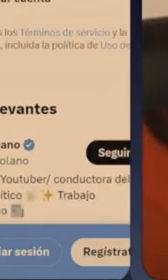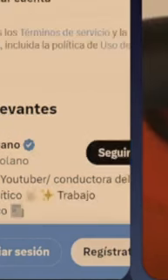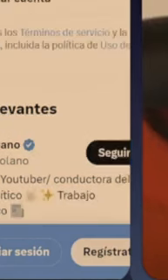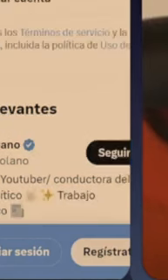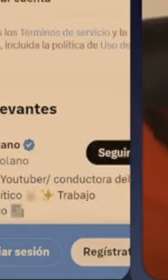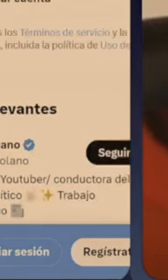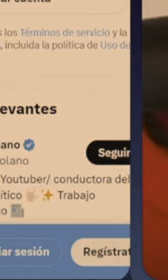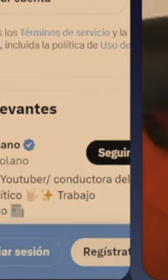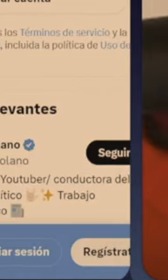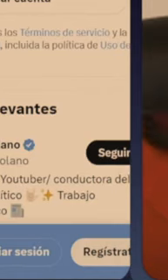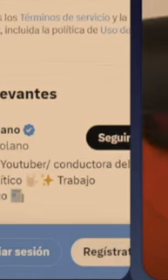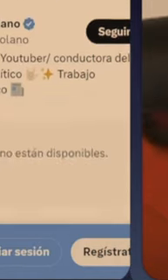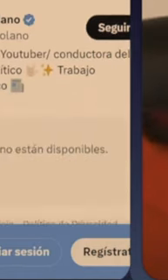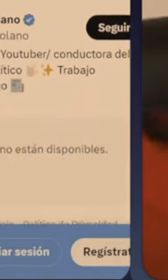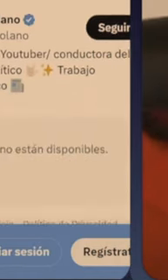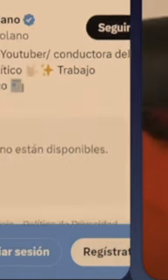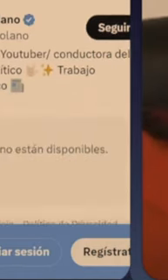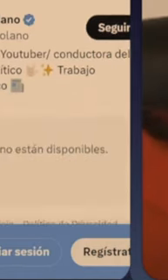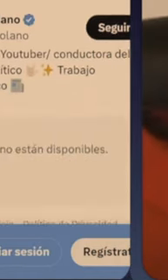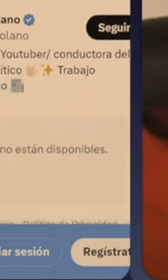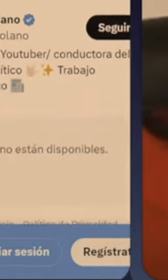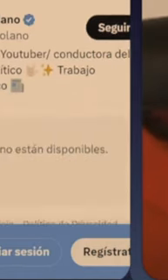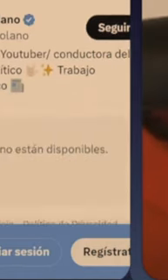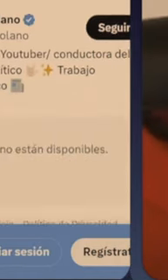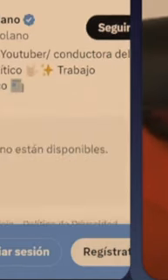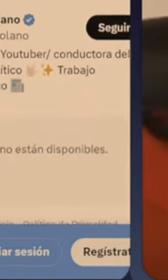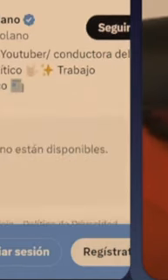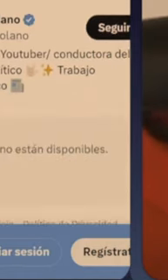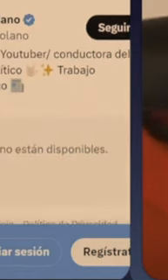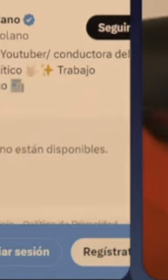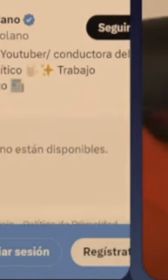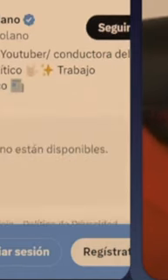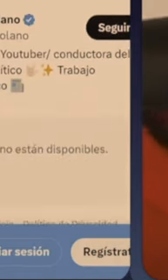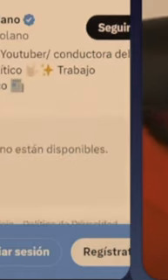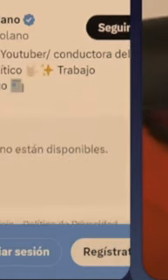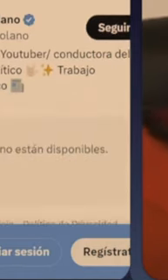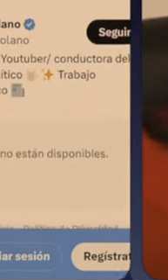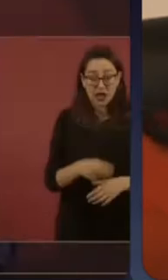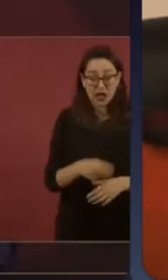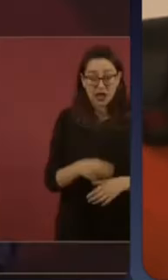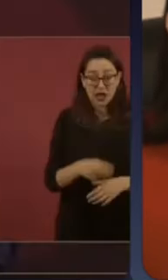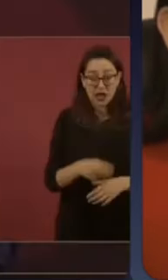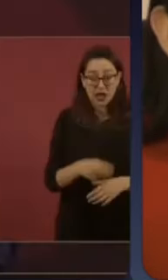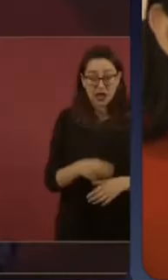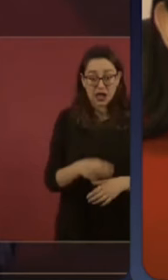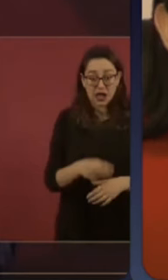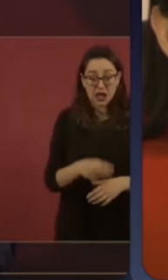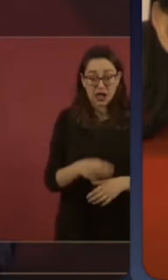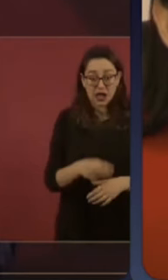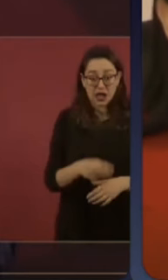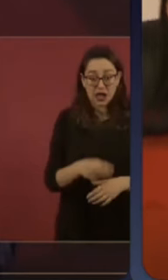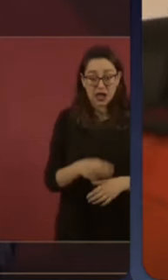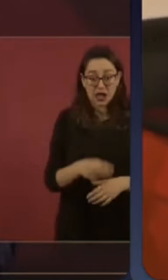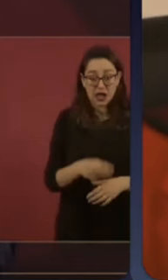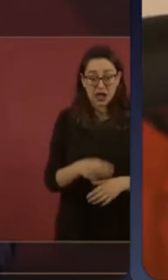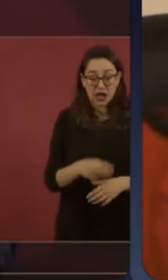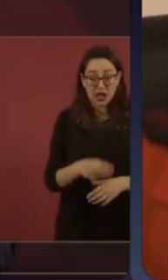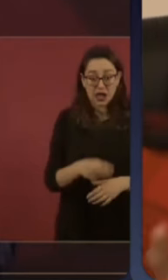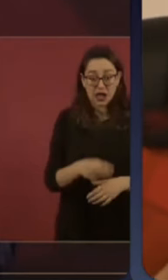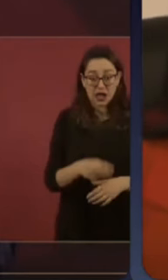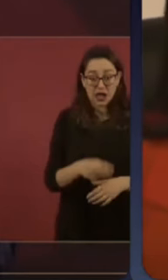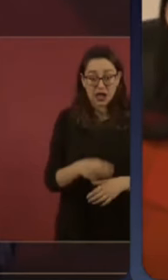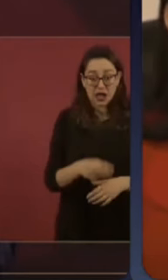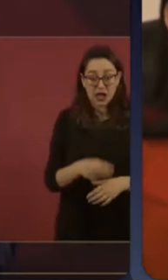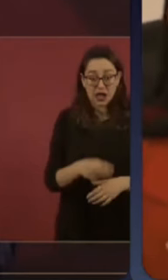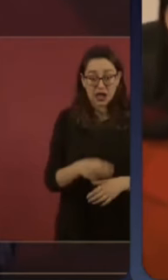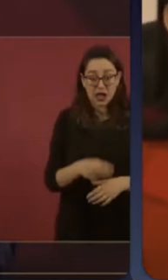hará? Y tan es así que se ha arreciado esta guerra sucia, que así lo mencionó, que inclusive el día de ayer en una